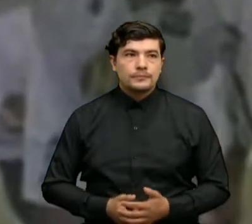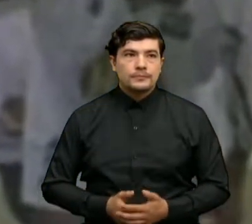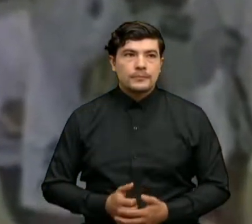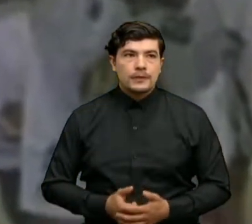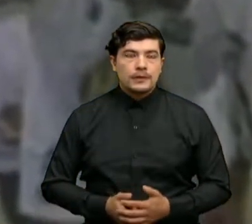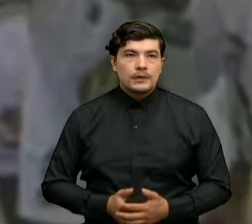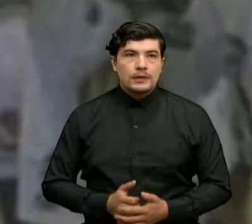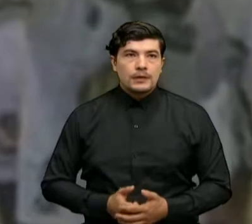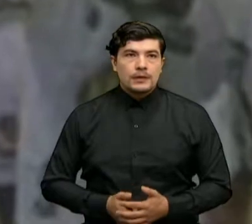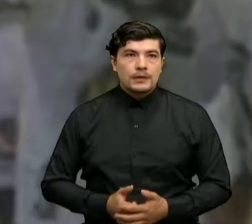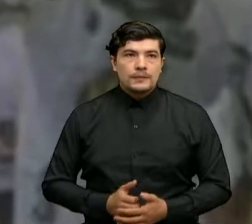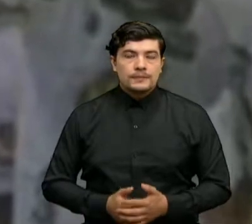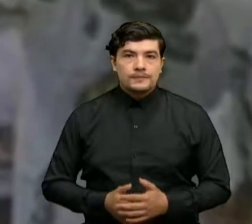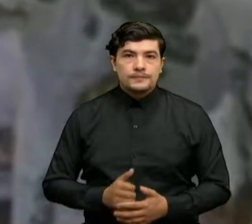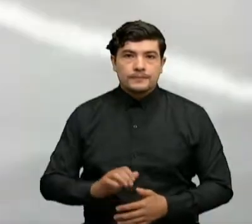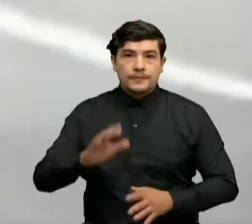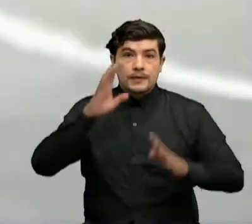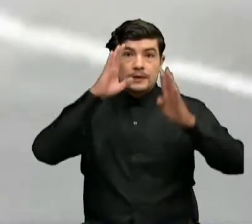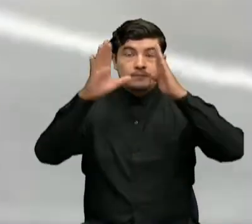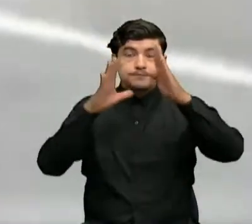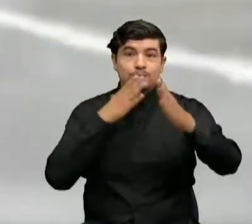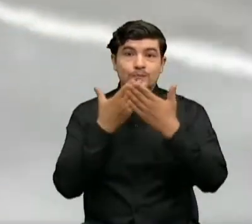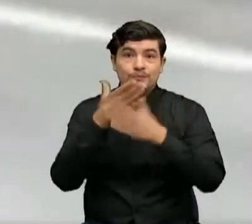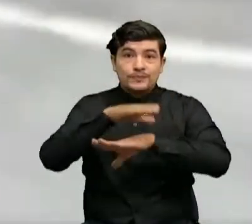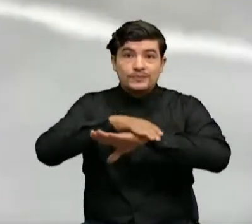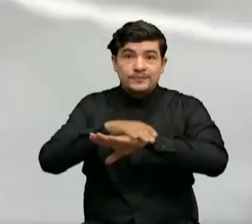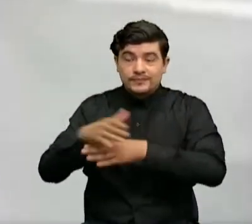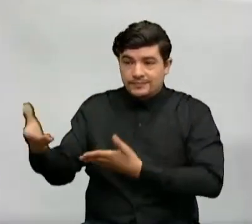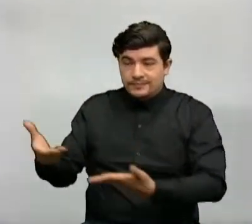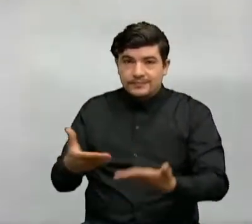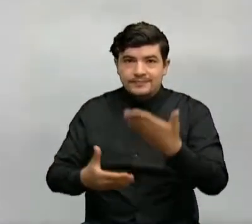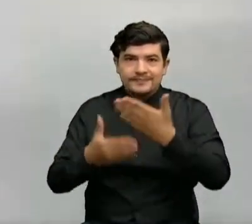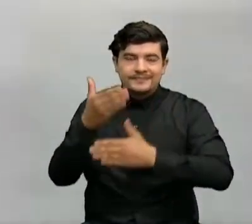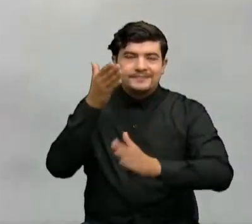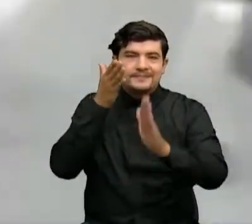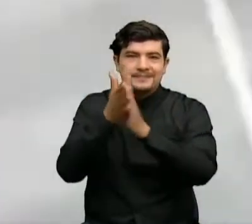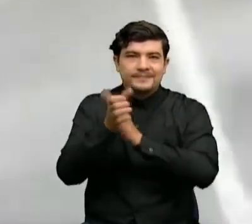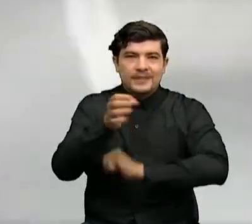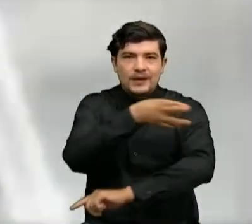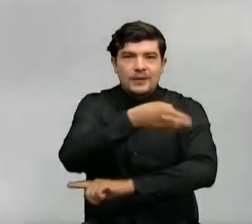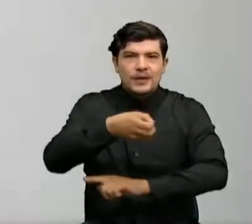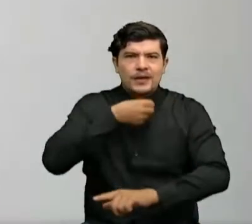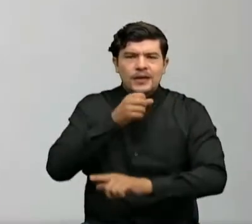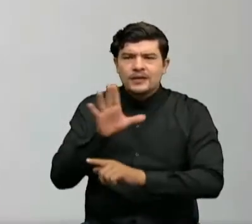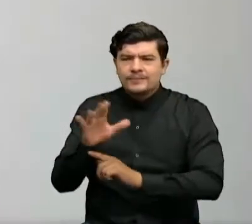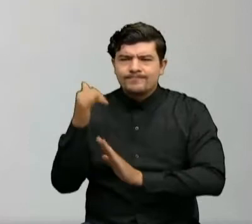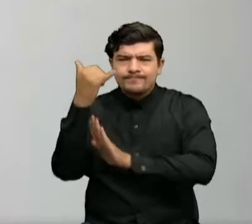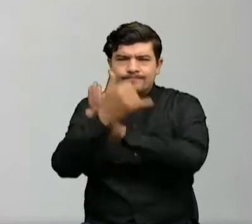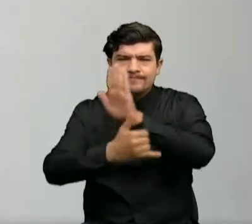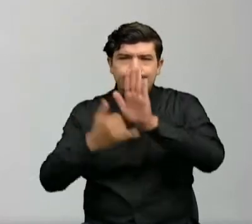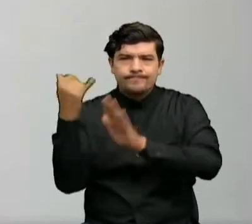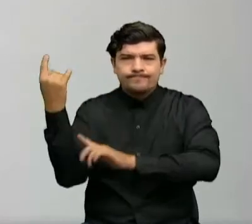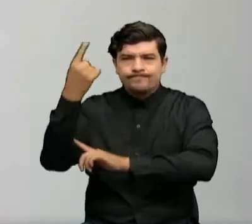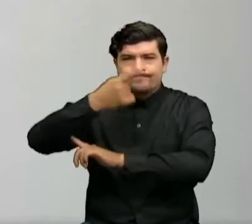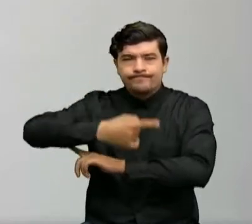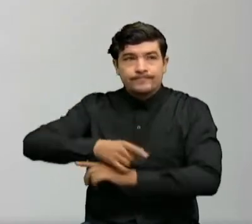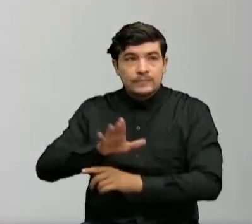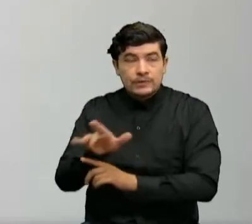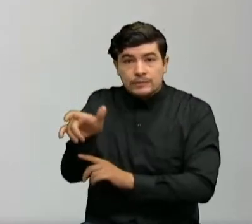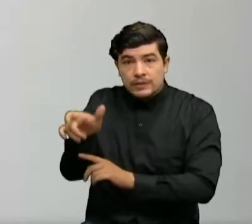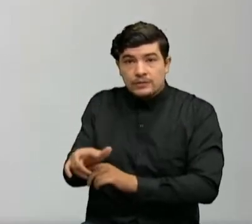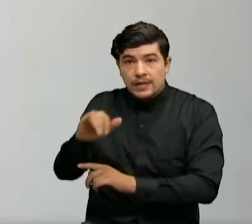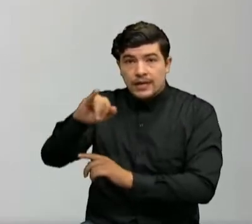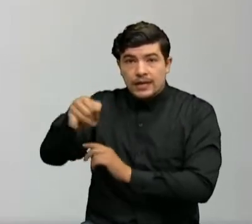Muy buenas tardes, televidentes. Iniciamos Oriente Noticias con la imagen del día de la triste partida de John Mario